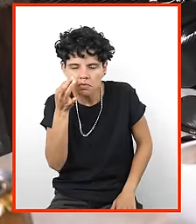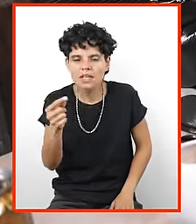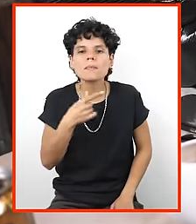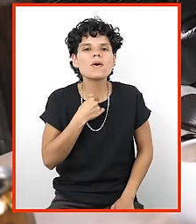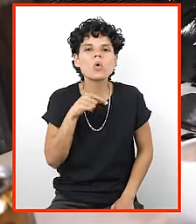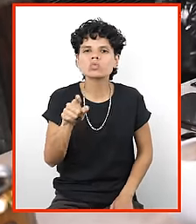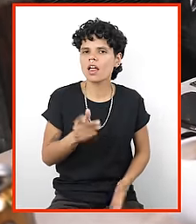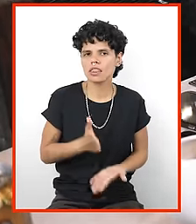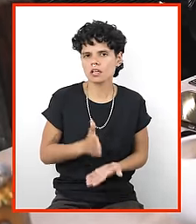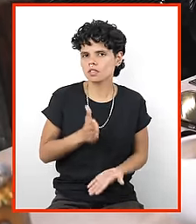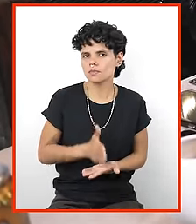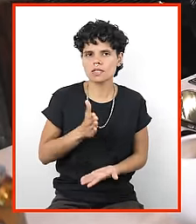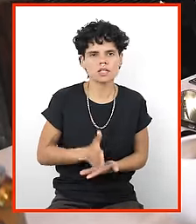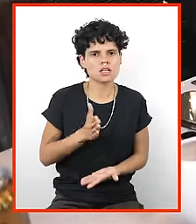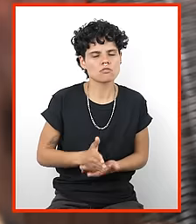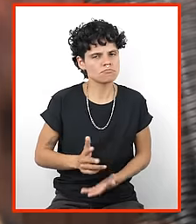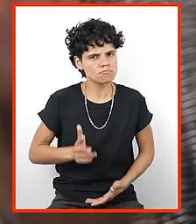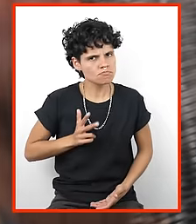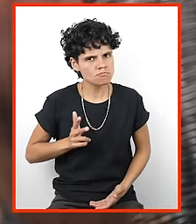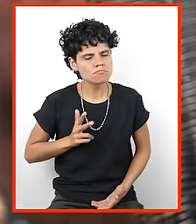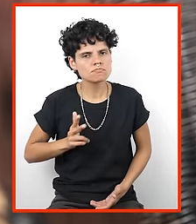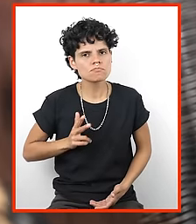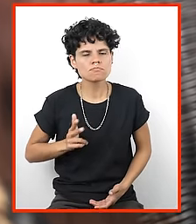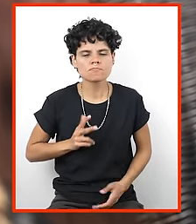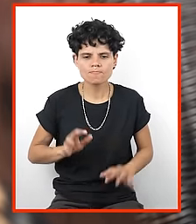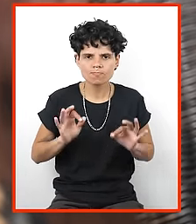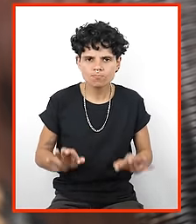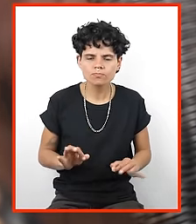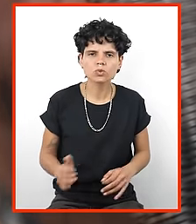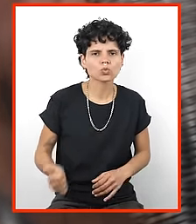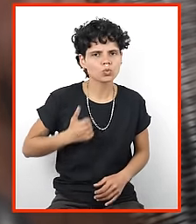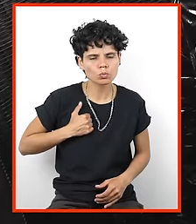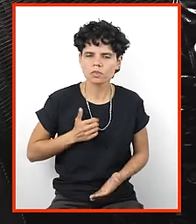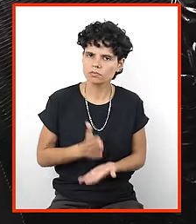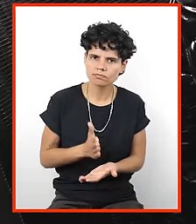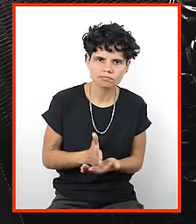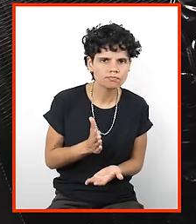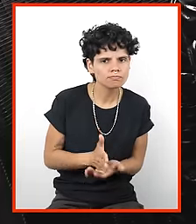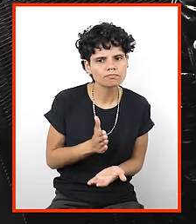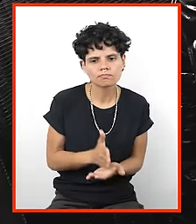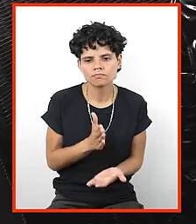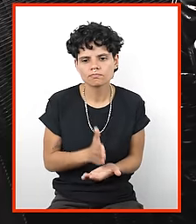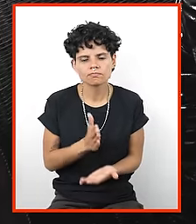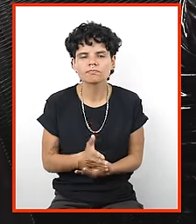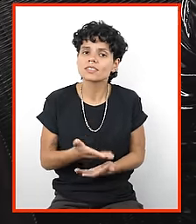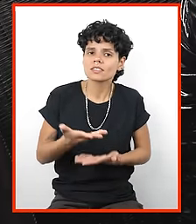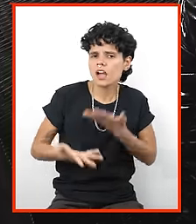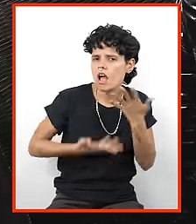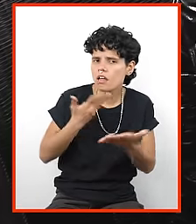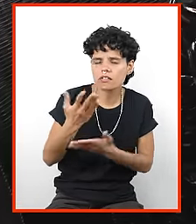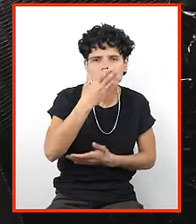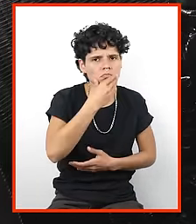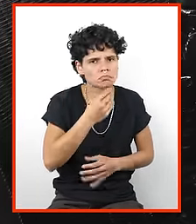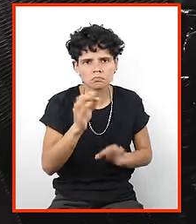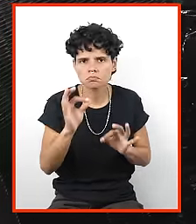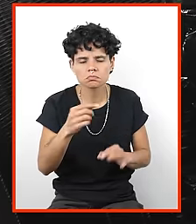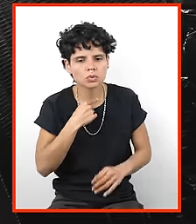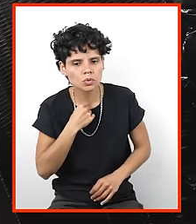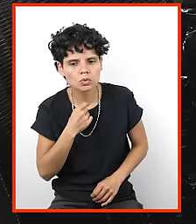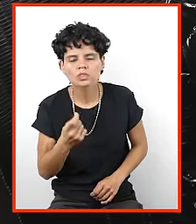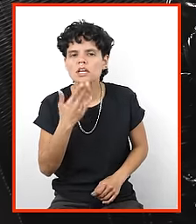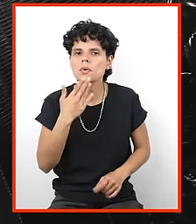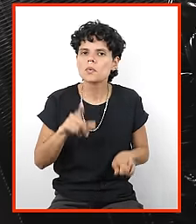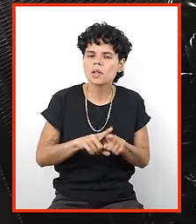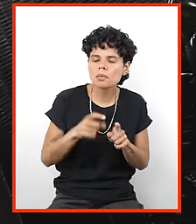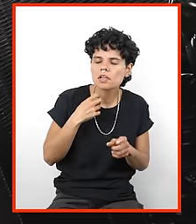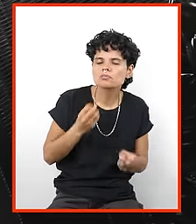su disciplina. Se nota heavy que es alguien que trabaja mucho. Me gusta mucho cómo canta. ¿Te gustaría hacer un show en Las